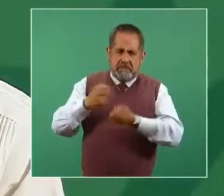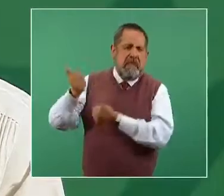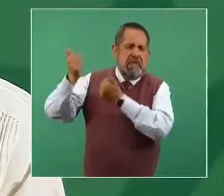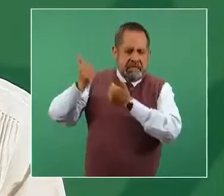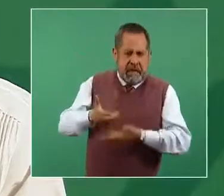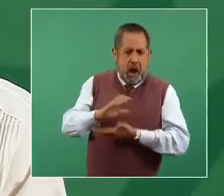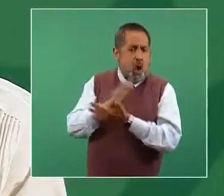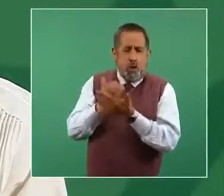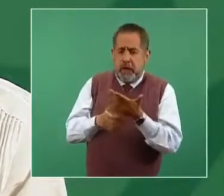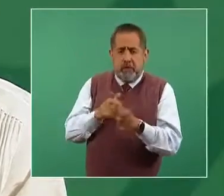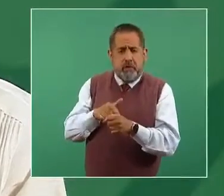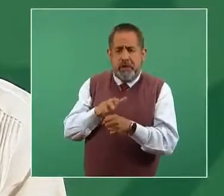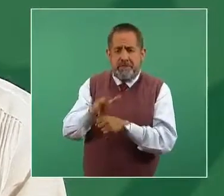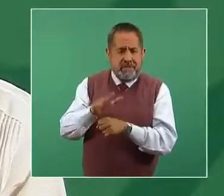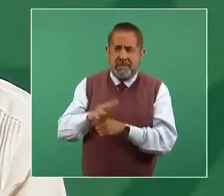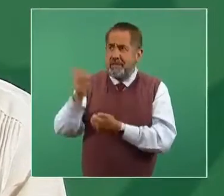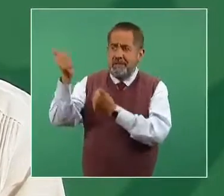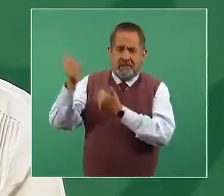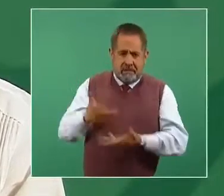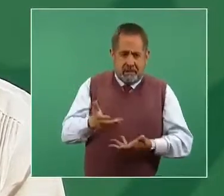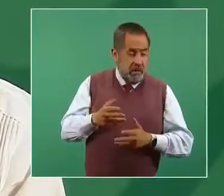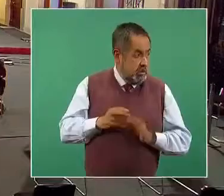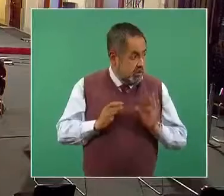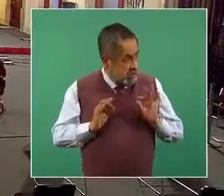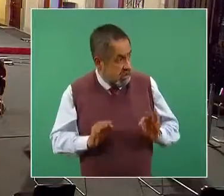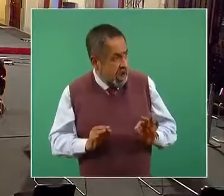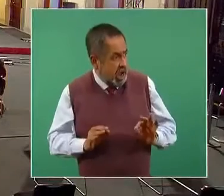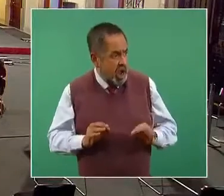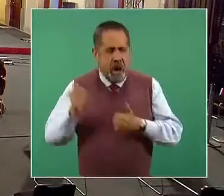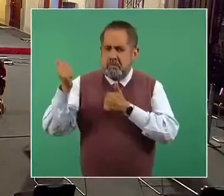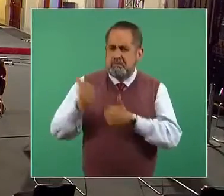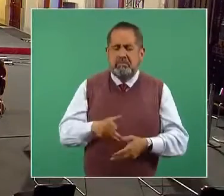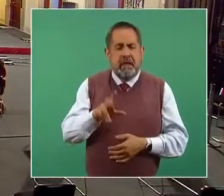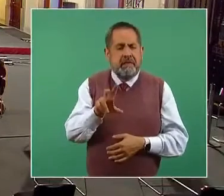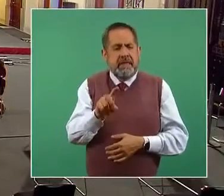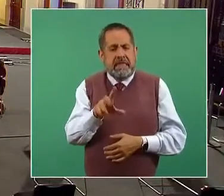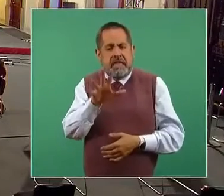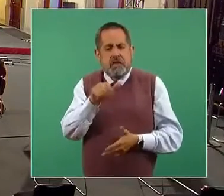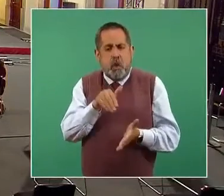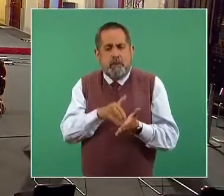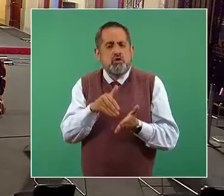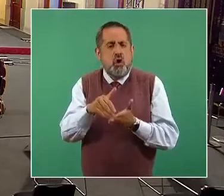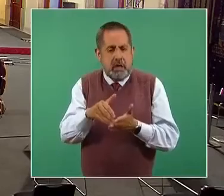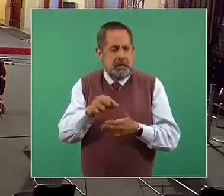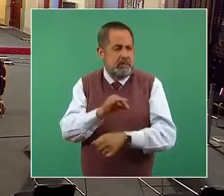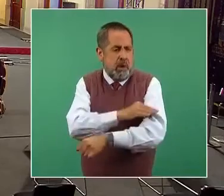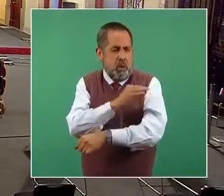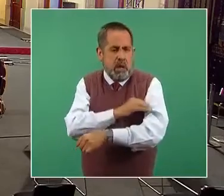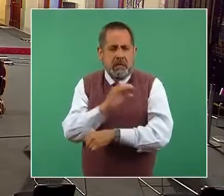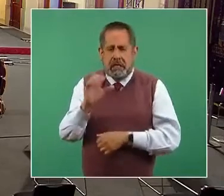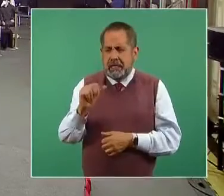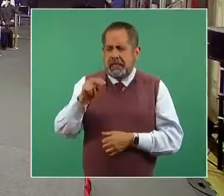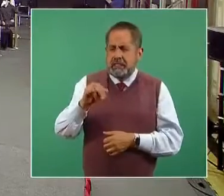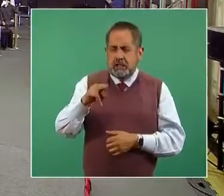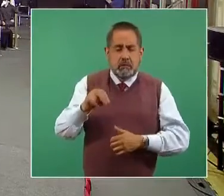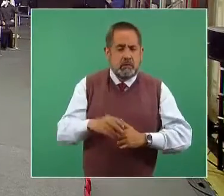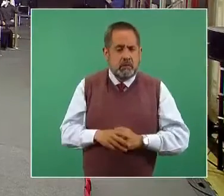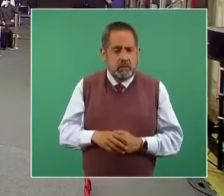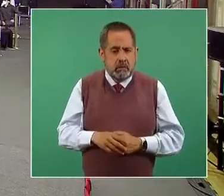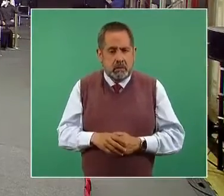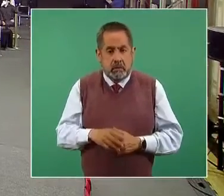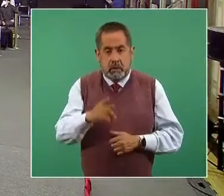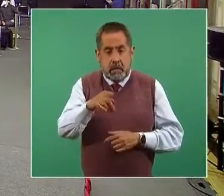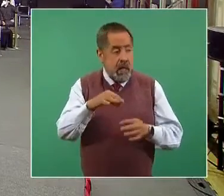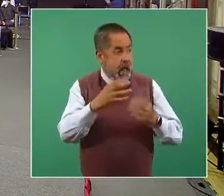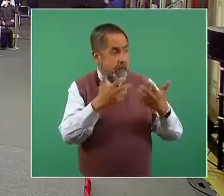está contratado y vamos a tener todas estas 35 millones de vacunas de CanSino. Pero entonces la